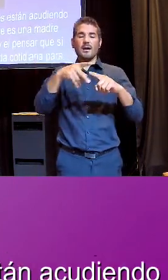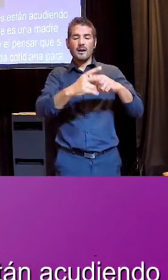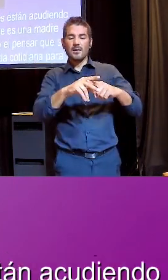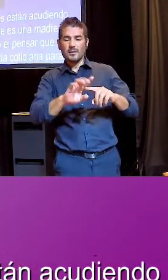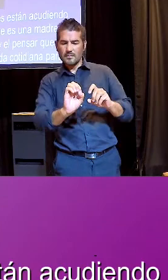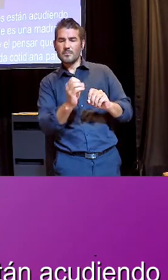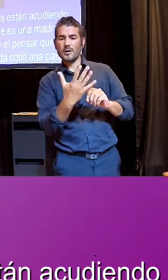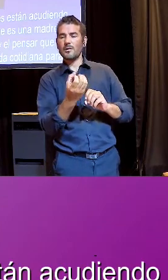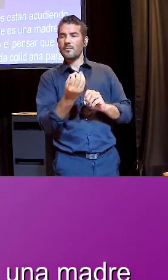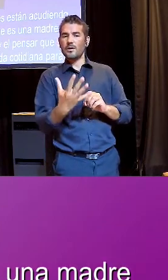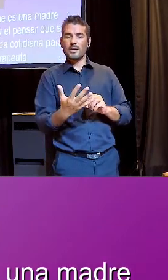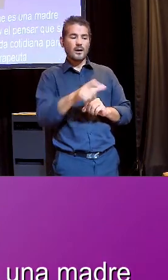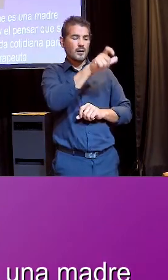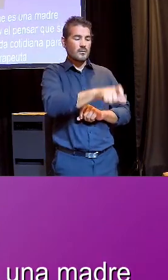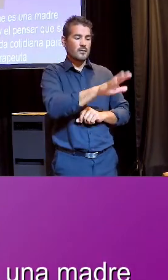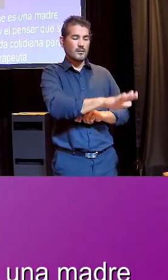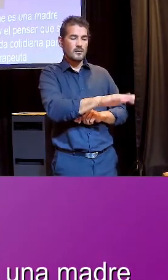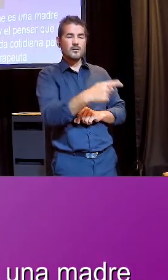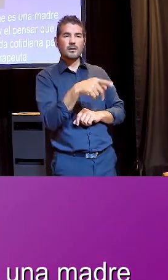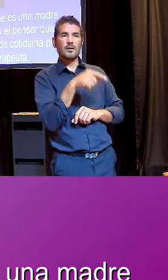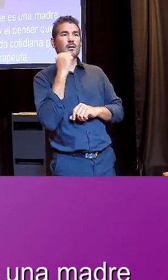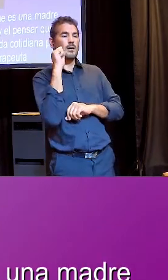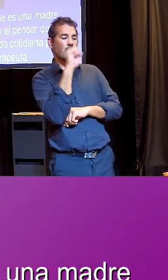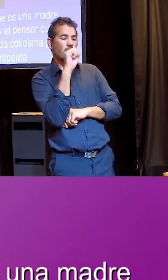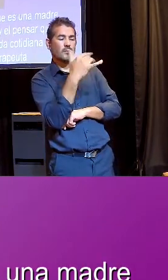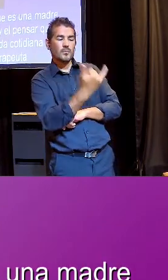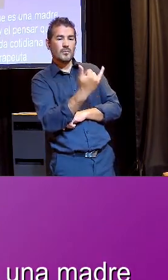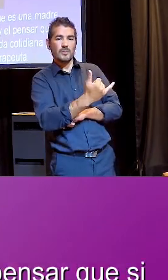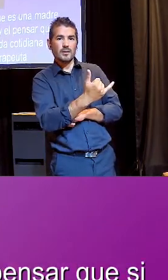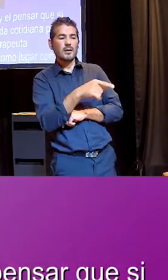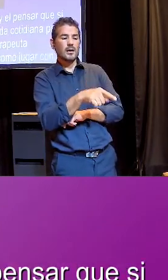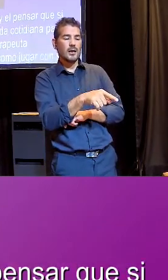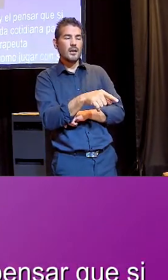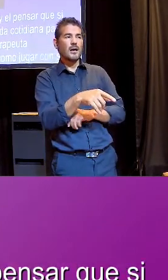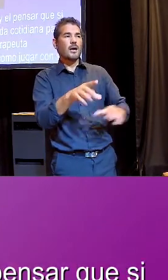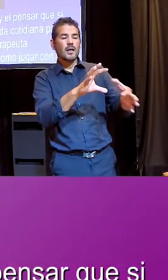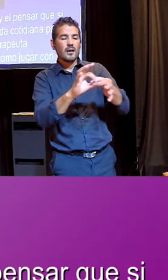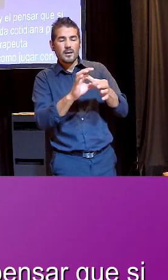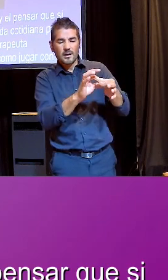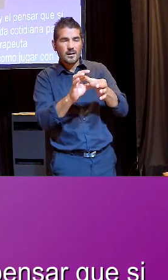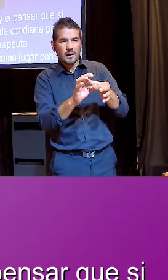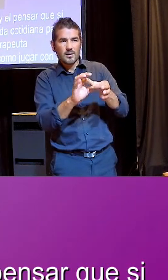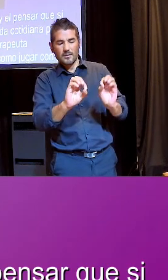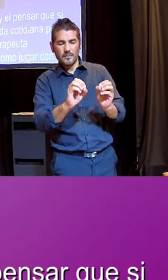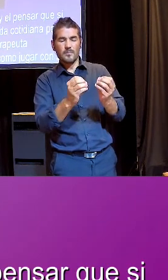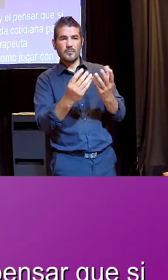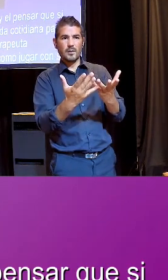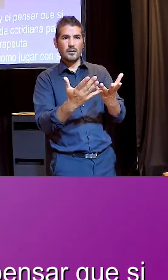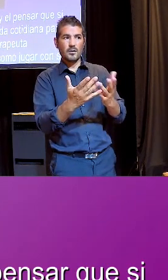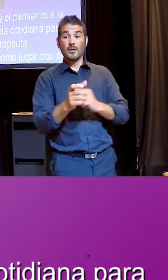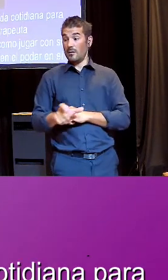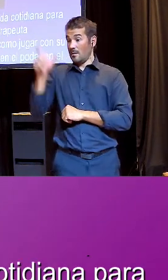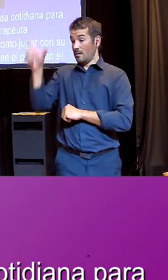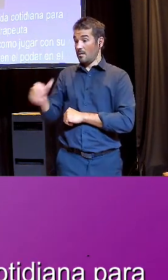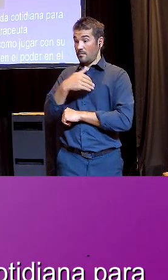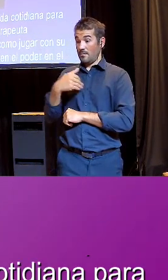jugar con su hijo y demás, pero lo veían alejado, o sea, siempre ven el poder en el tercero. Pero al ser una mamá, quien tan cercanamente, mamá de un